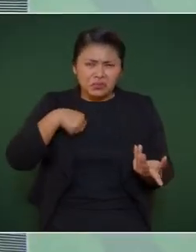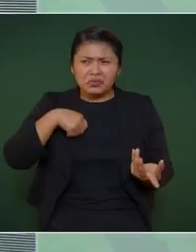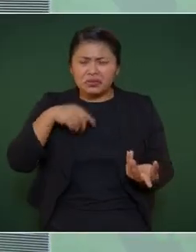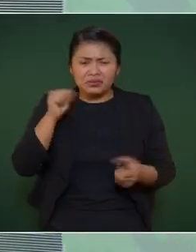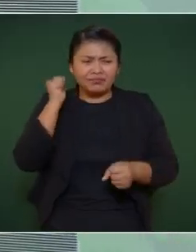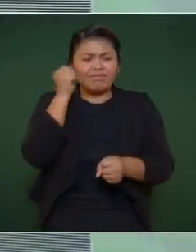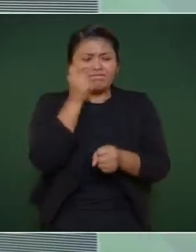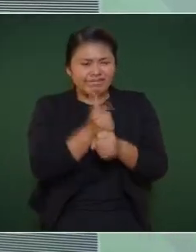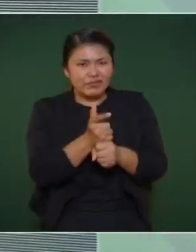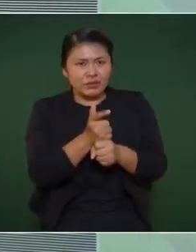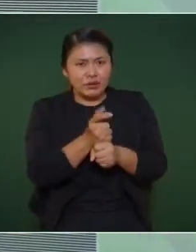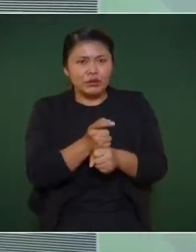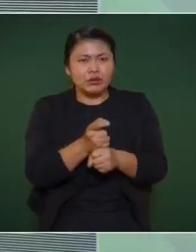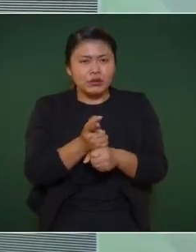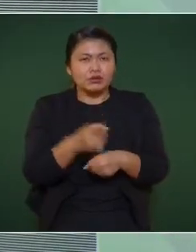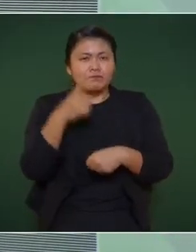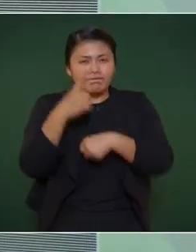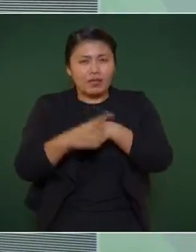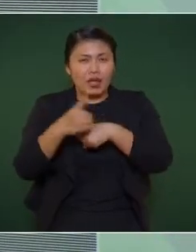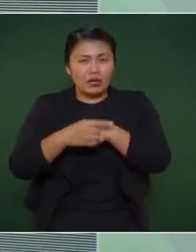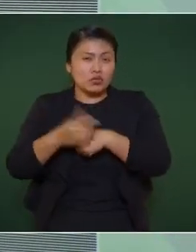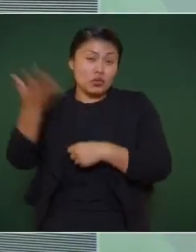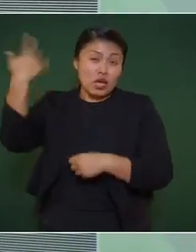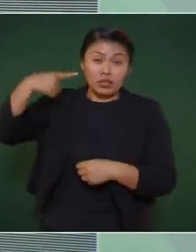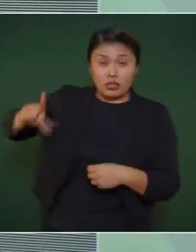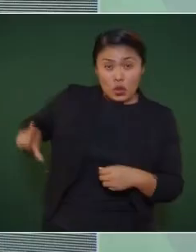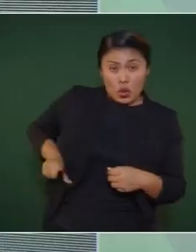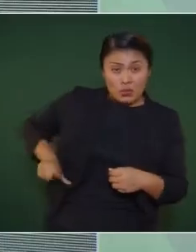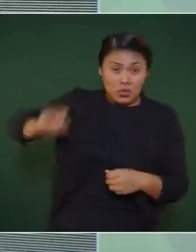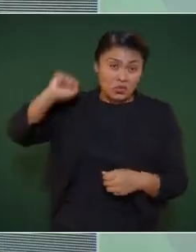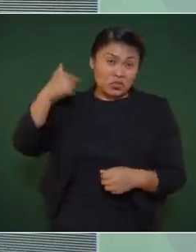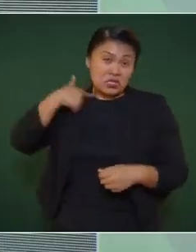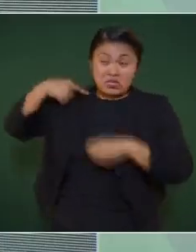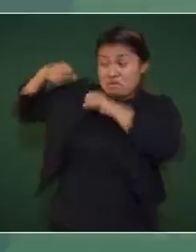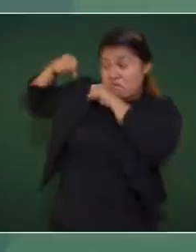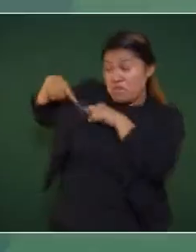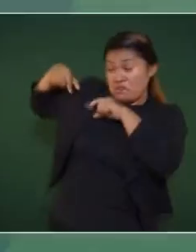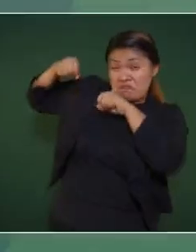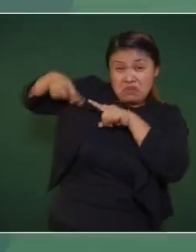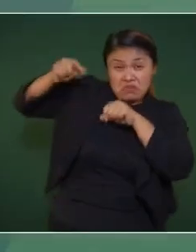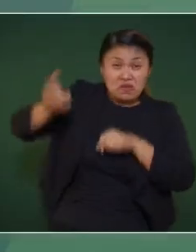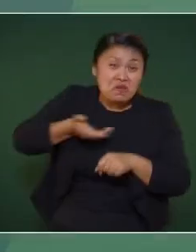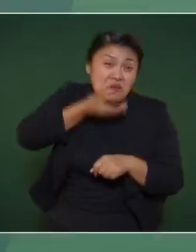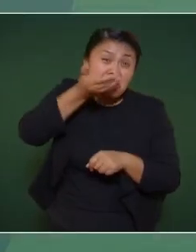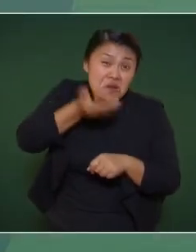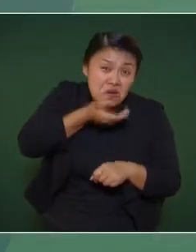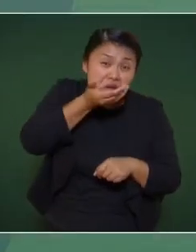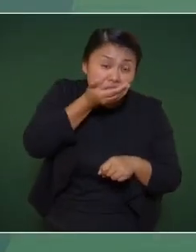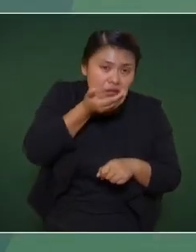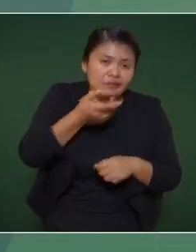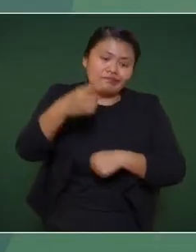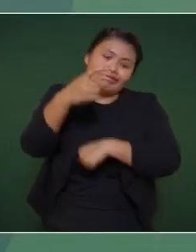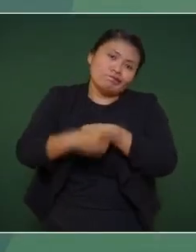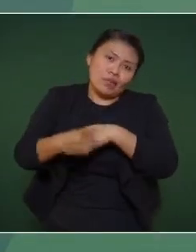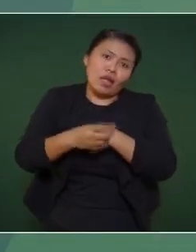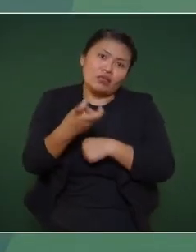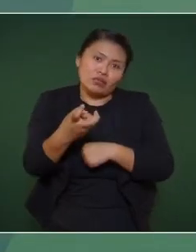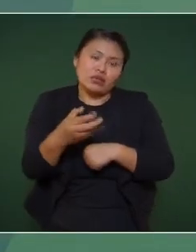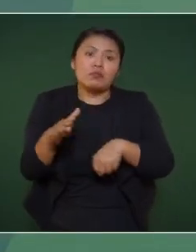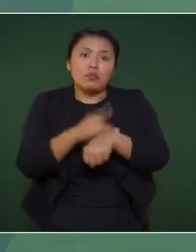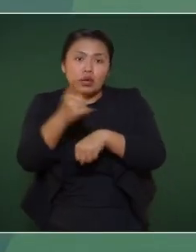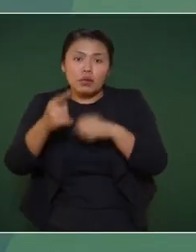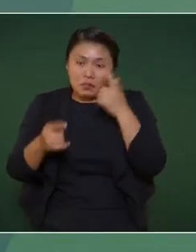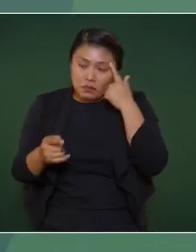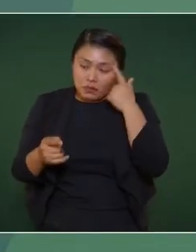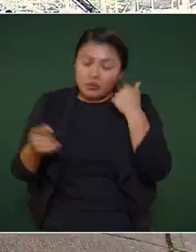que hizo el modelo neoliberal fue el no darle oportunidad a los jóvenes para